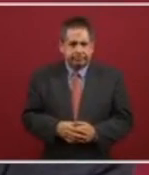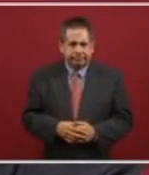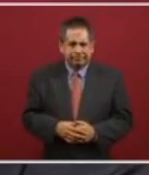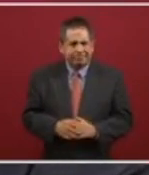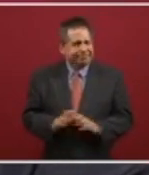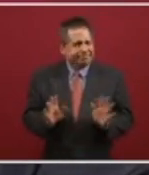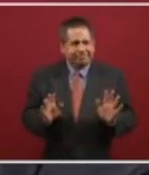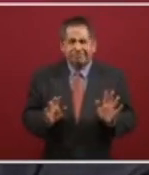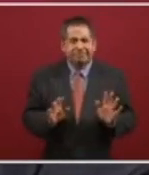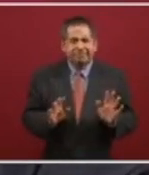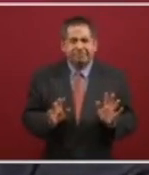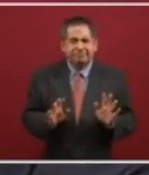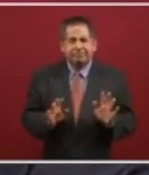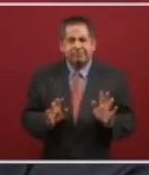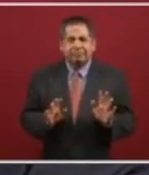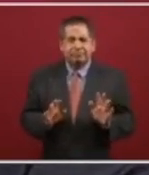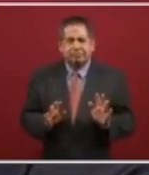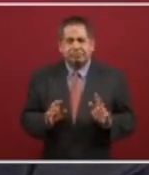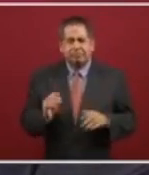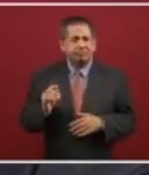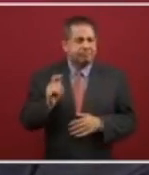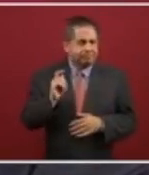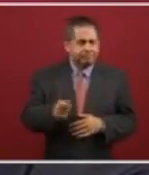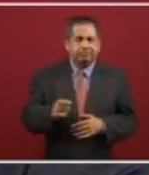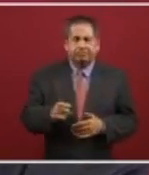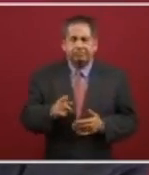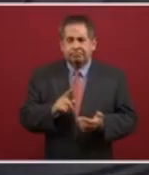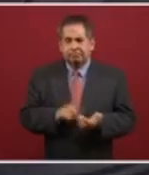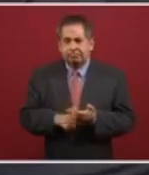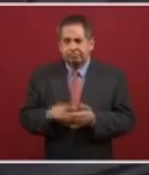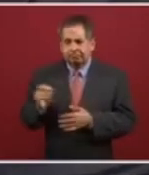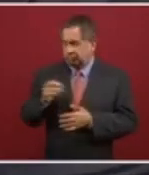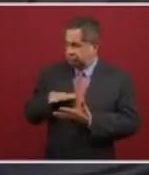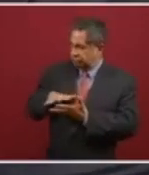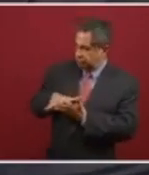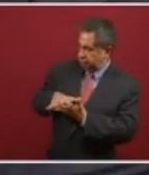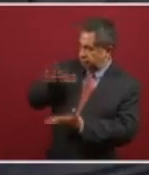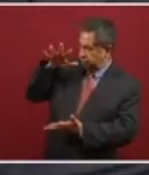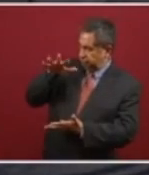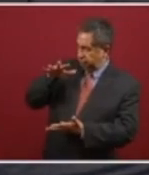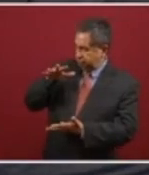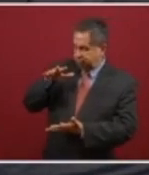aun cuando se tenga mayoría,